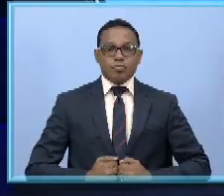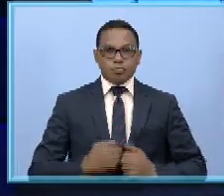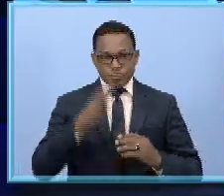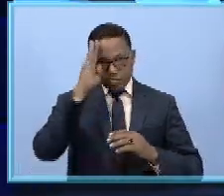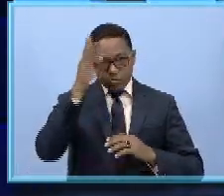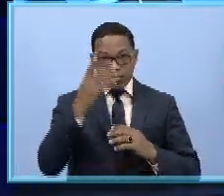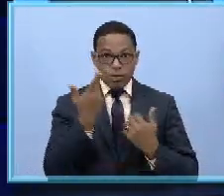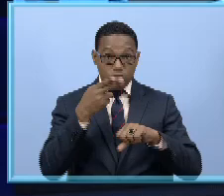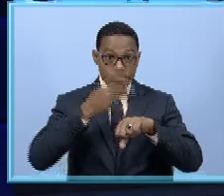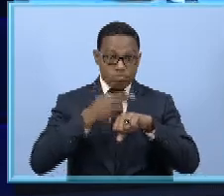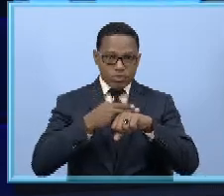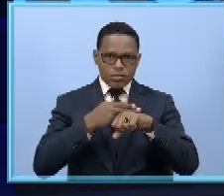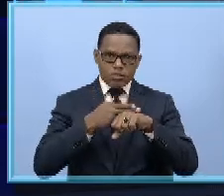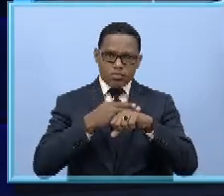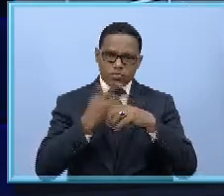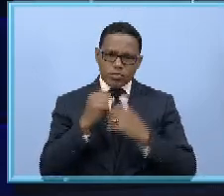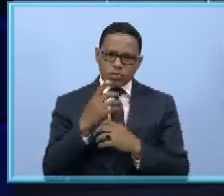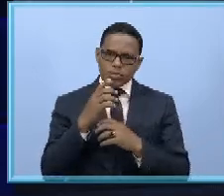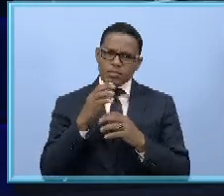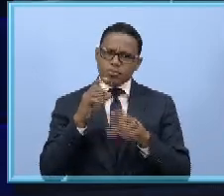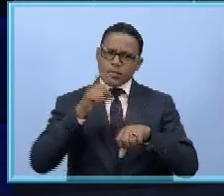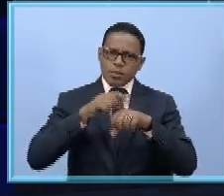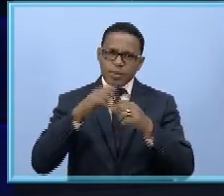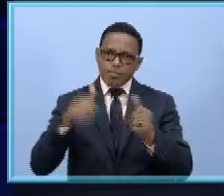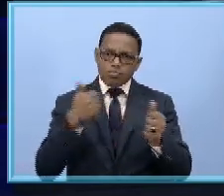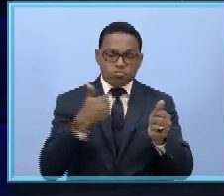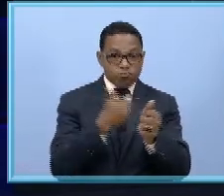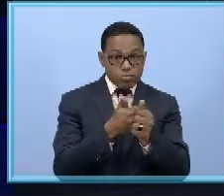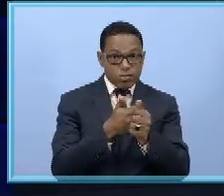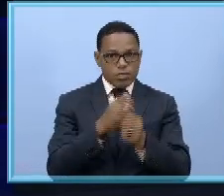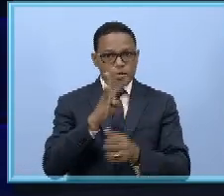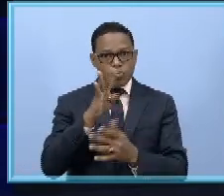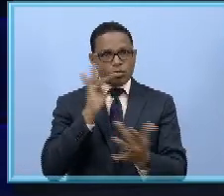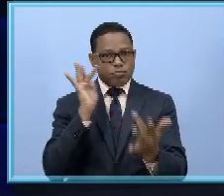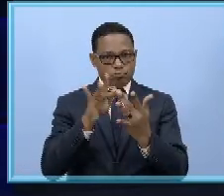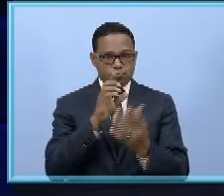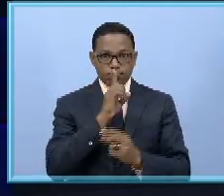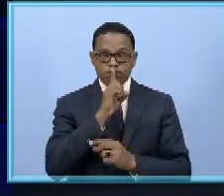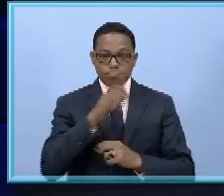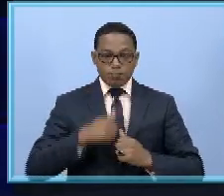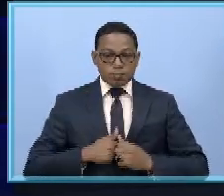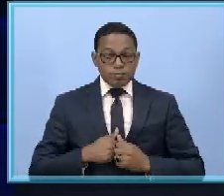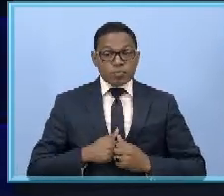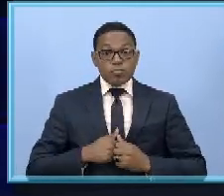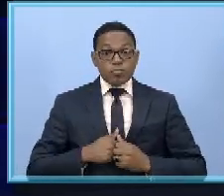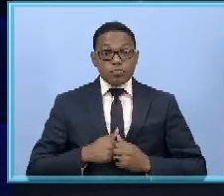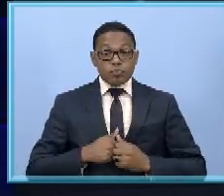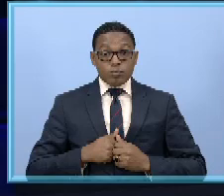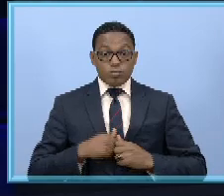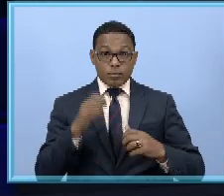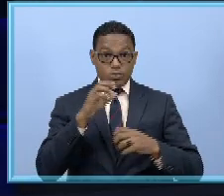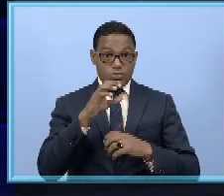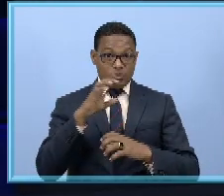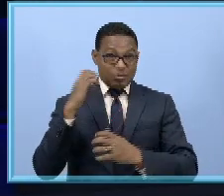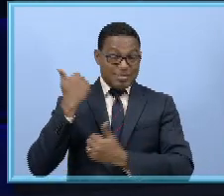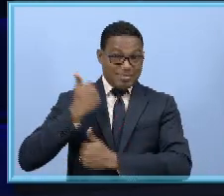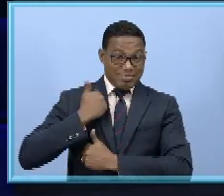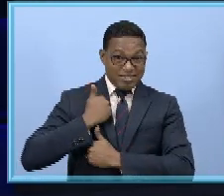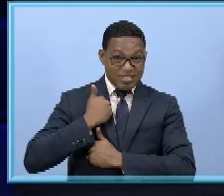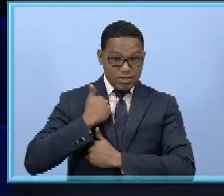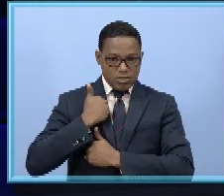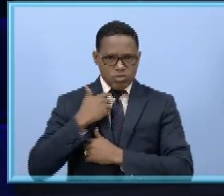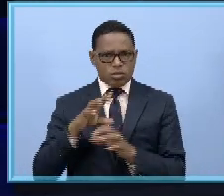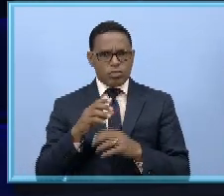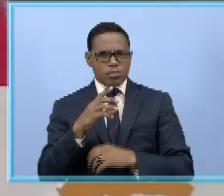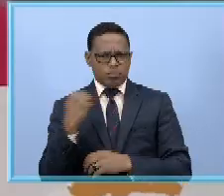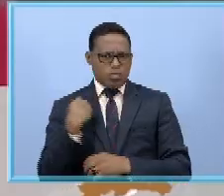Hola a todos, a esta hora de la tarde es tiempo de actualizarles en materia noticiosa porque el 4 conecta. Efectivos del ejército y miembros de la Dirección Nacional